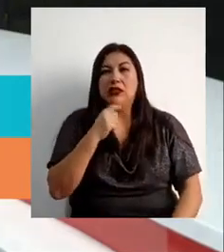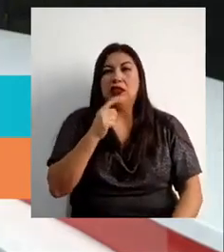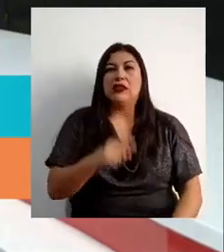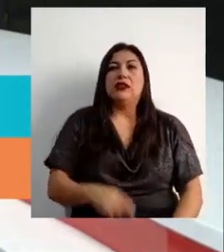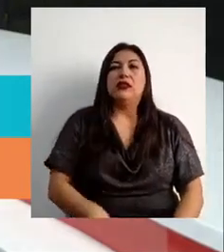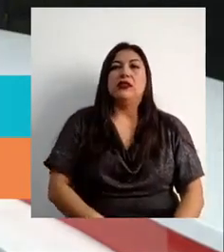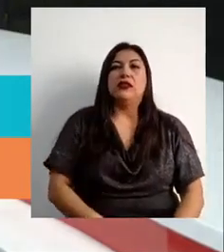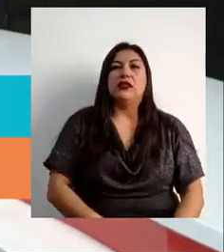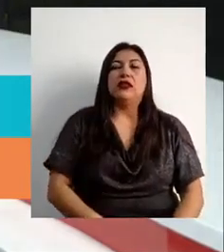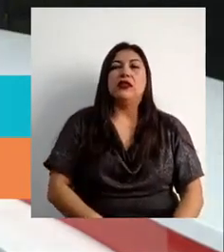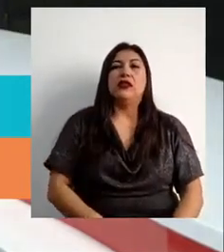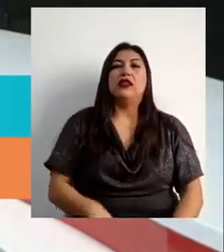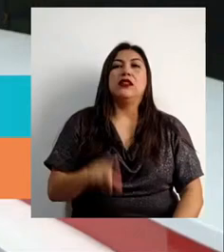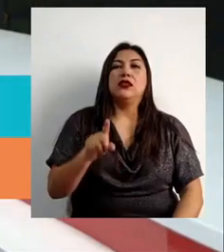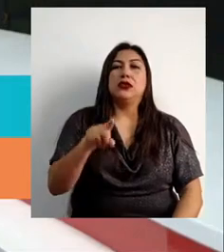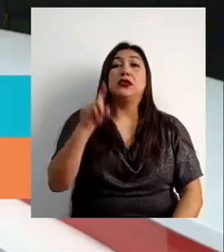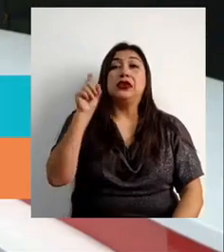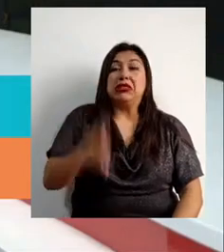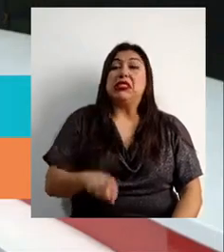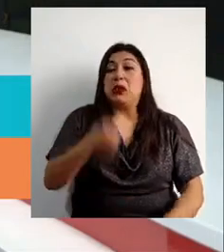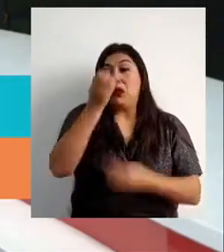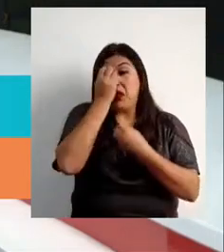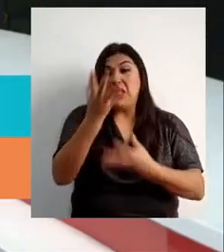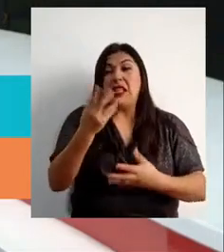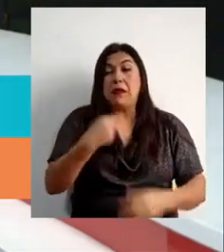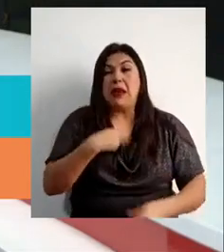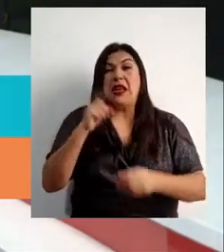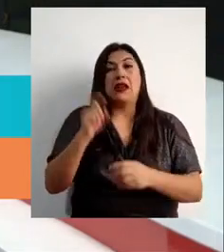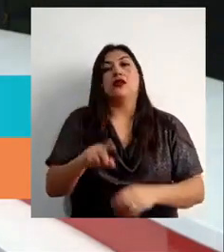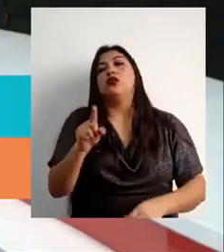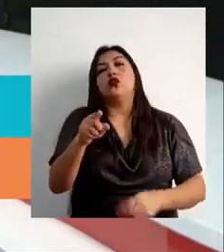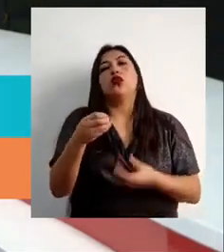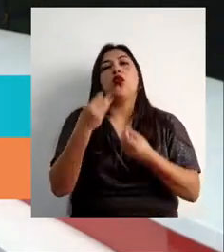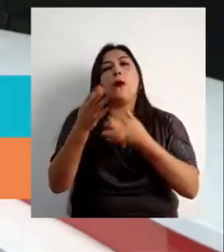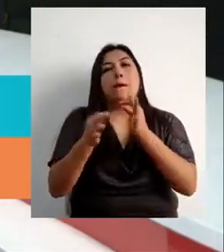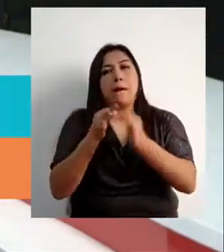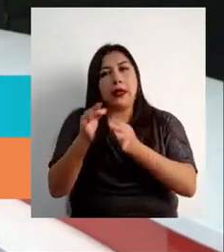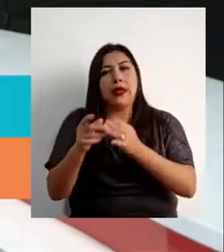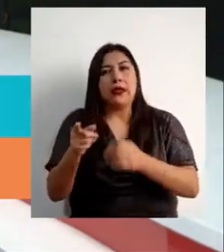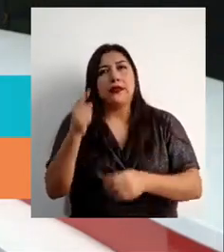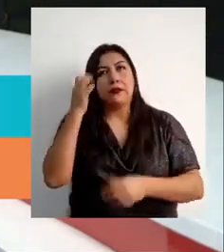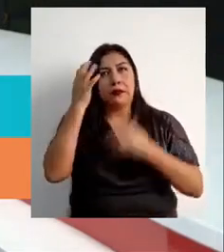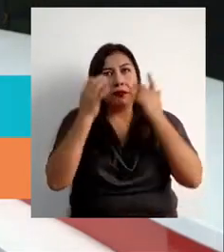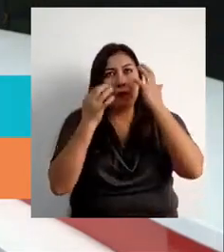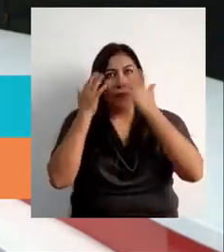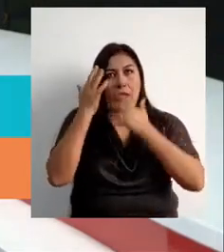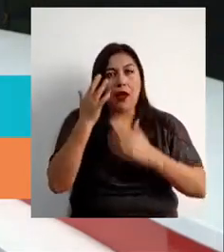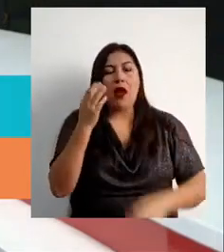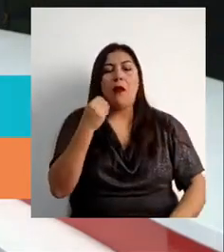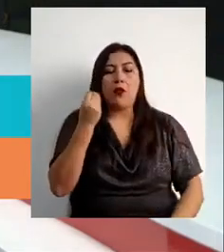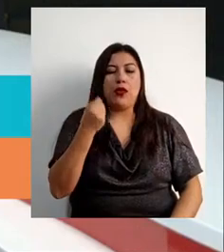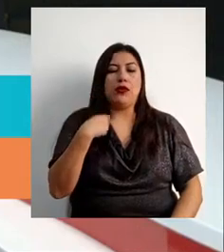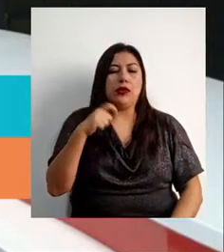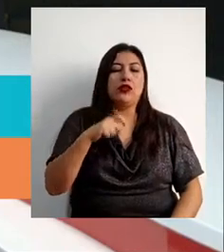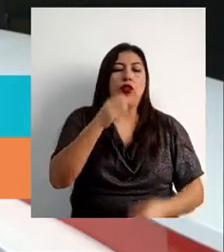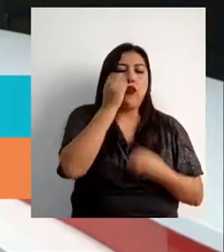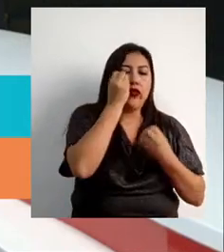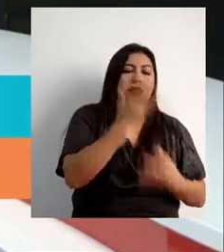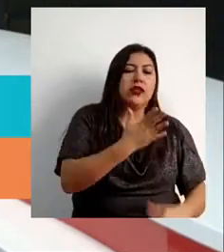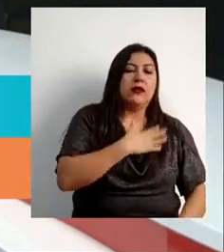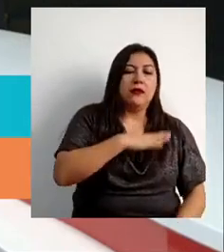Enséñalo a razonar. ¿Por qué debe de obedecer? Y entonces cuando él sepa por qué debe de obedecer,